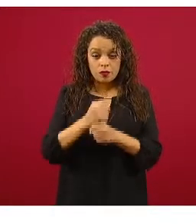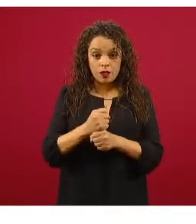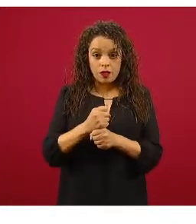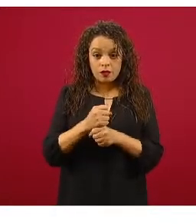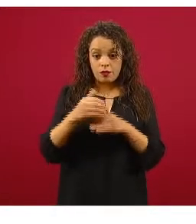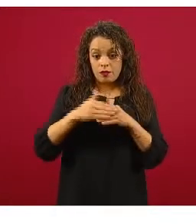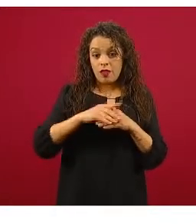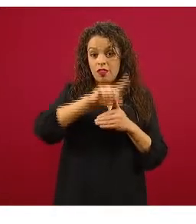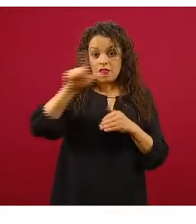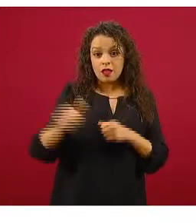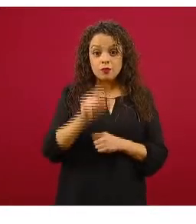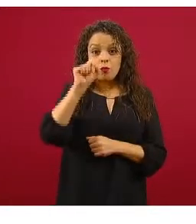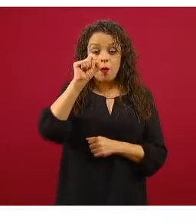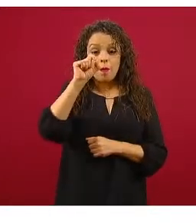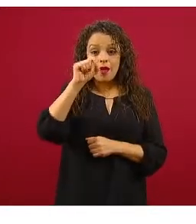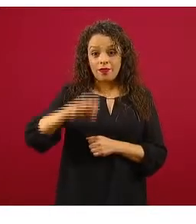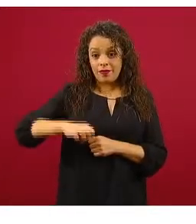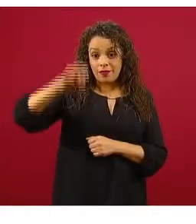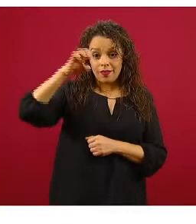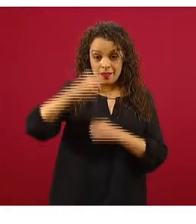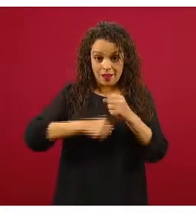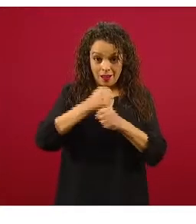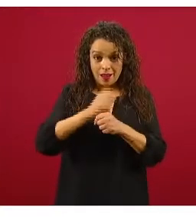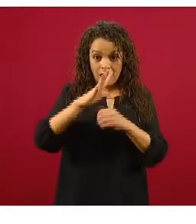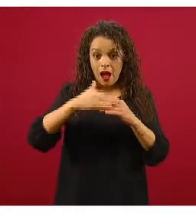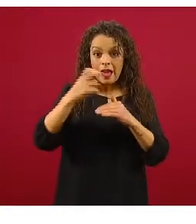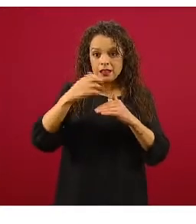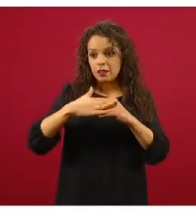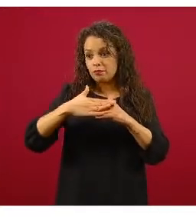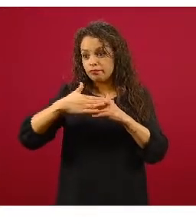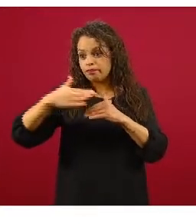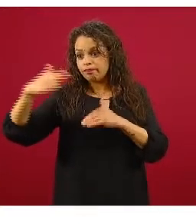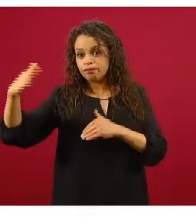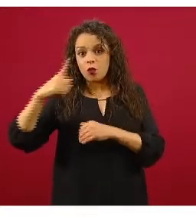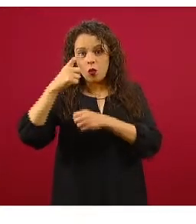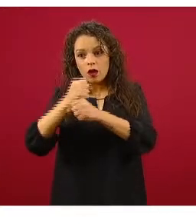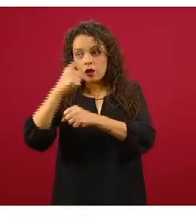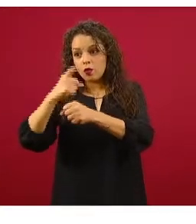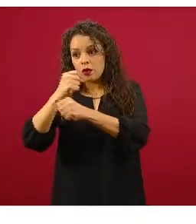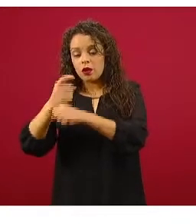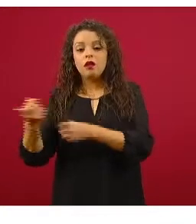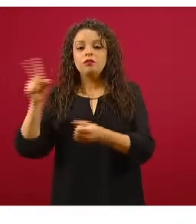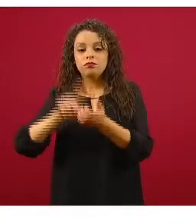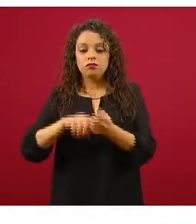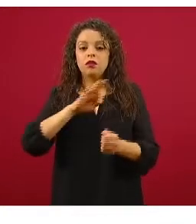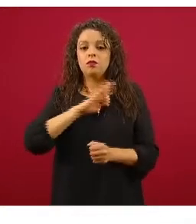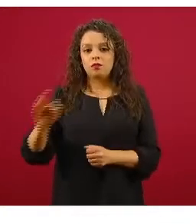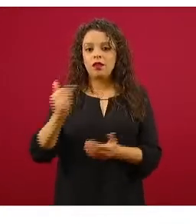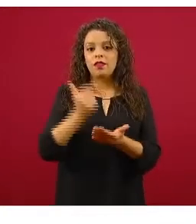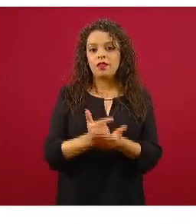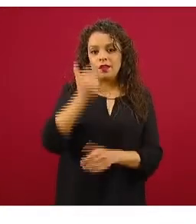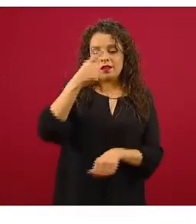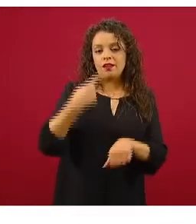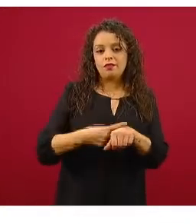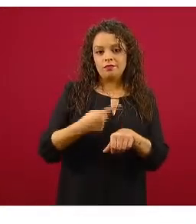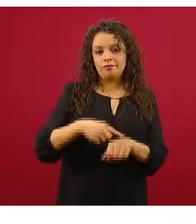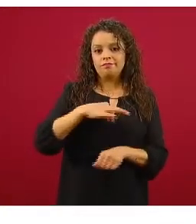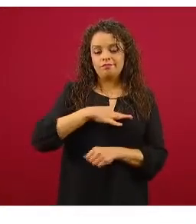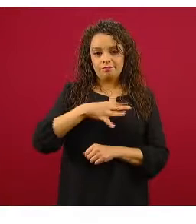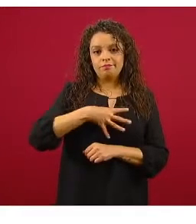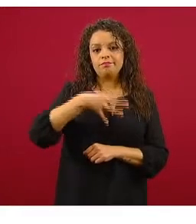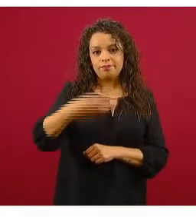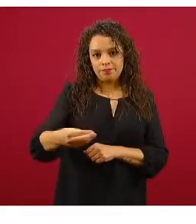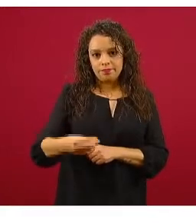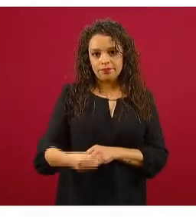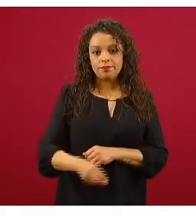hasta 7% el riesgo de adquirir una enfermedad grave dado que se infectan. Y así sucesivamente. La